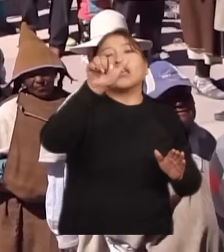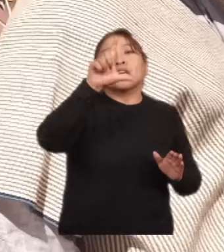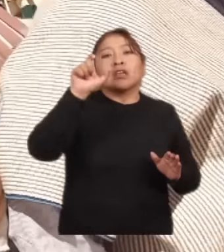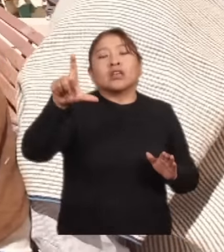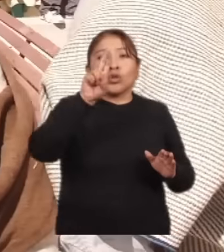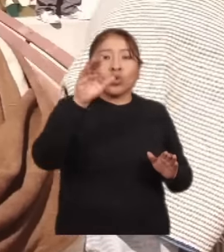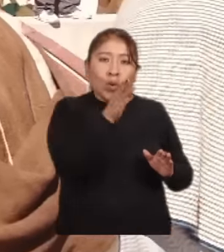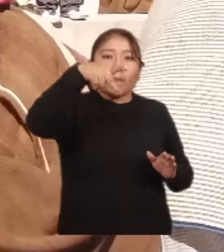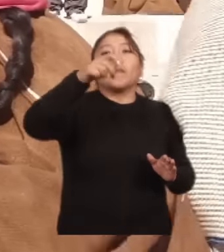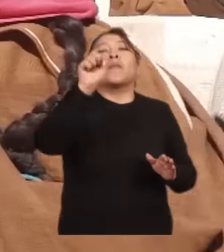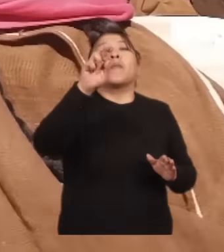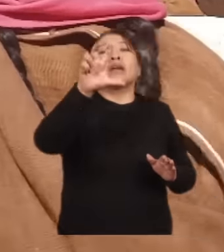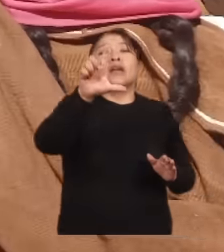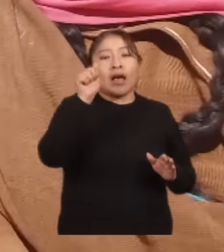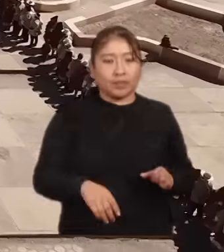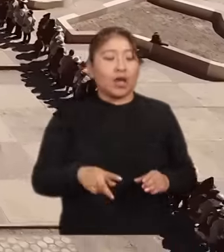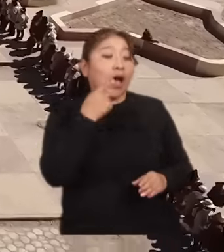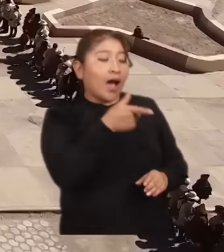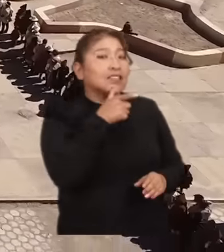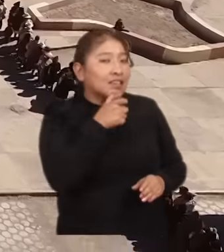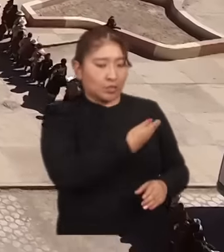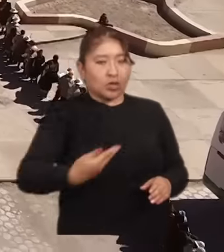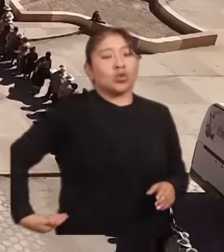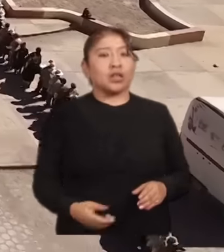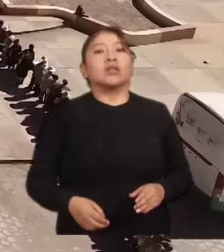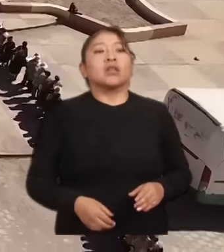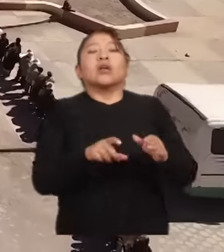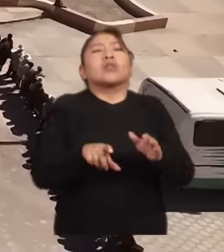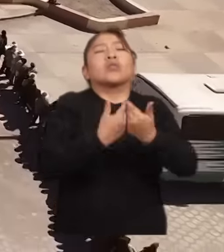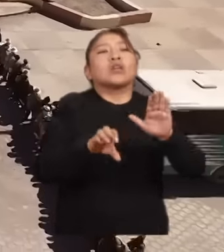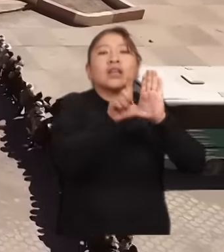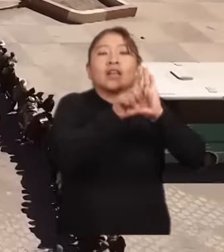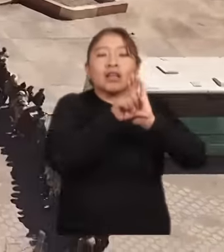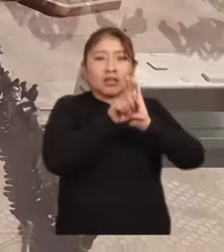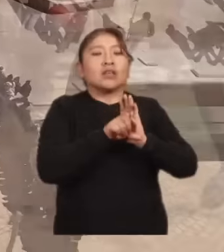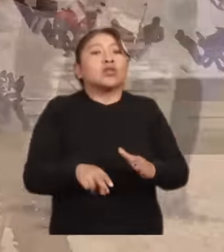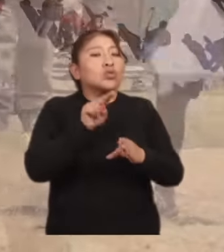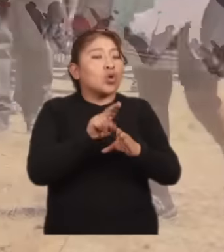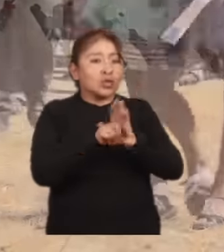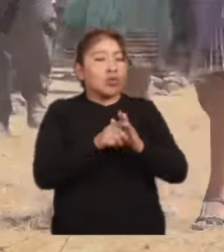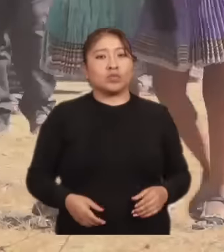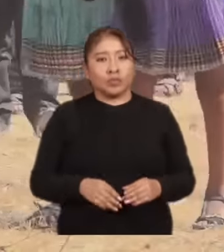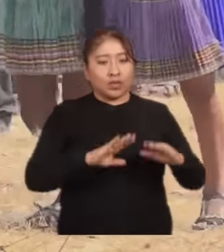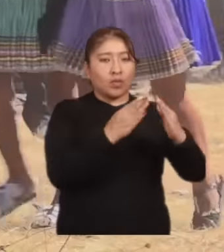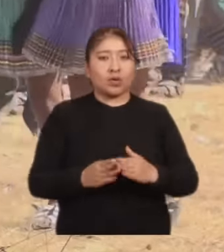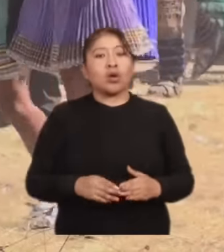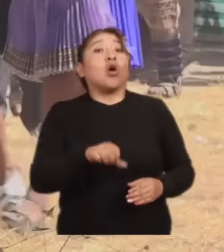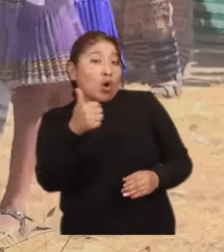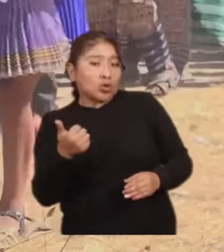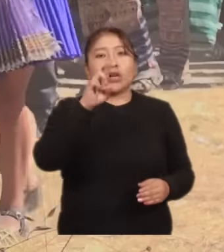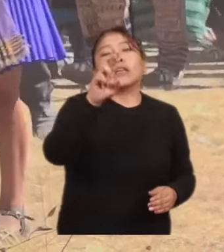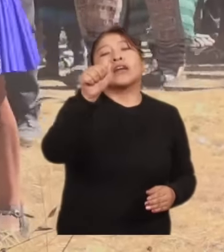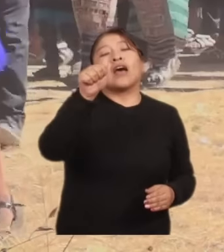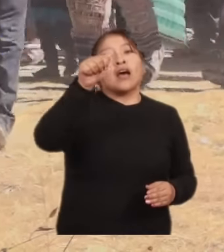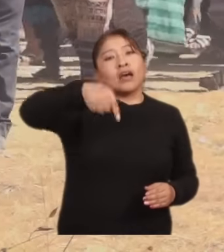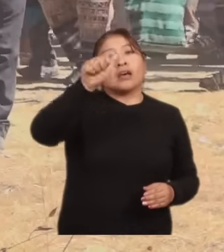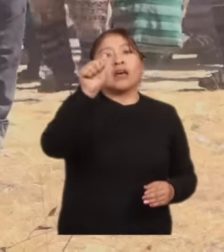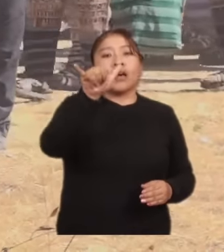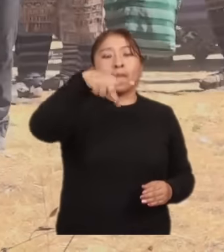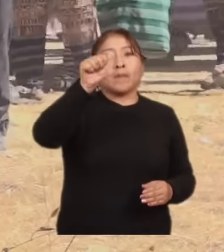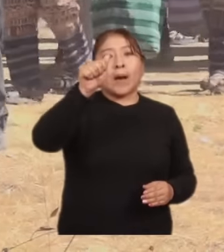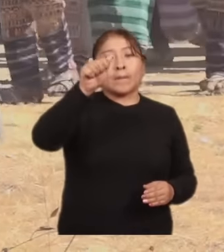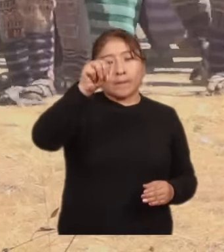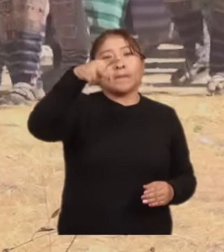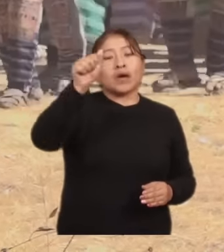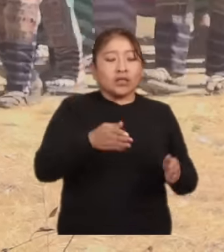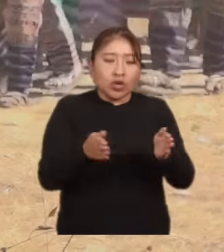Ailus y con la designación de las autoridades originarias de acuerdo a su estatuto autonómico. En Racaypampa se organizan en subcentrales y